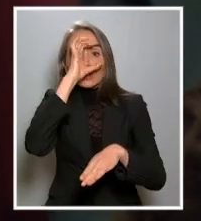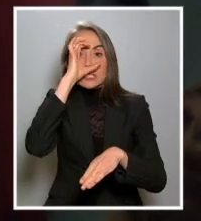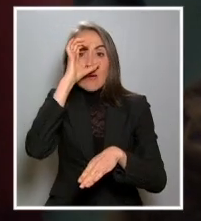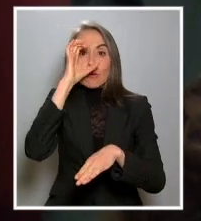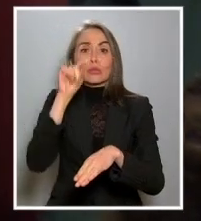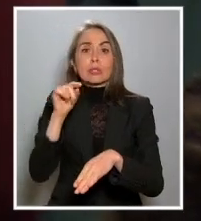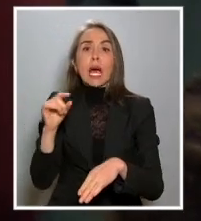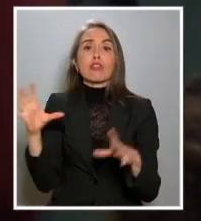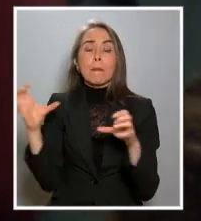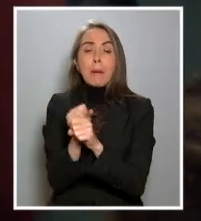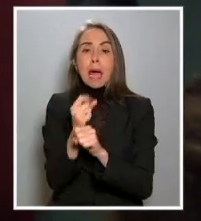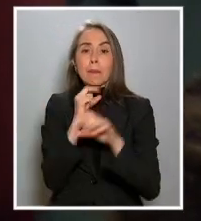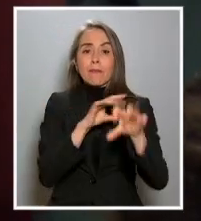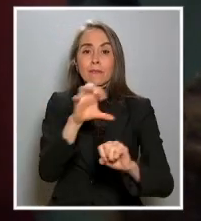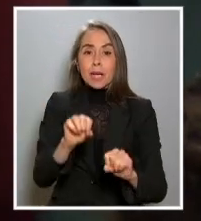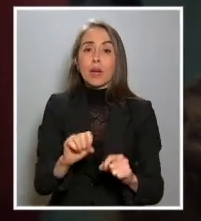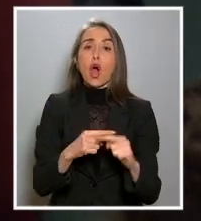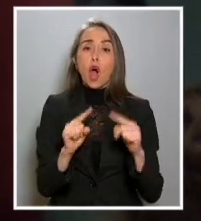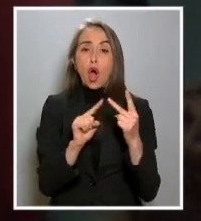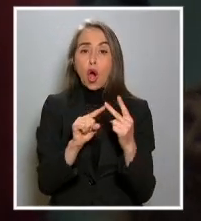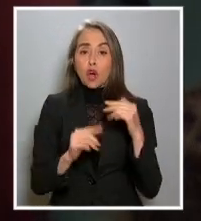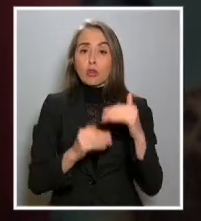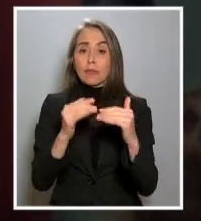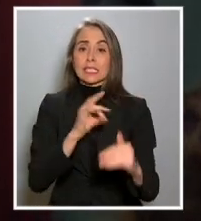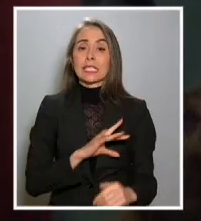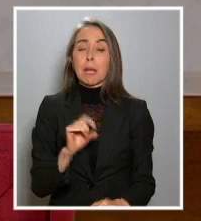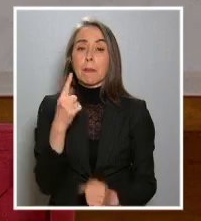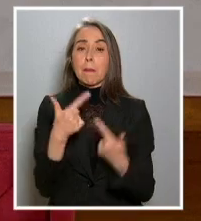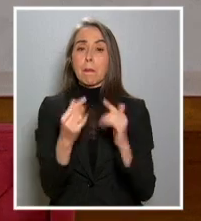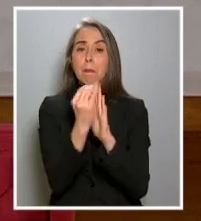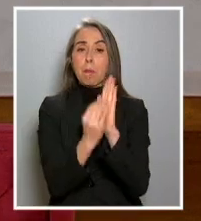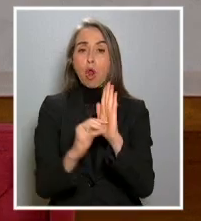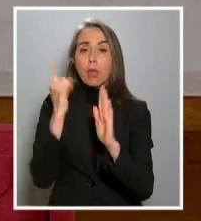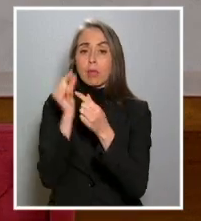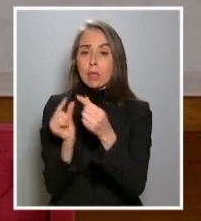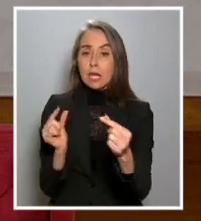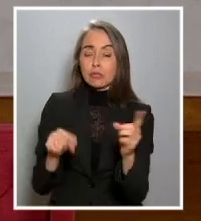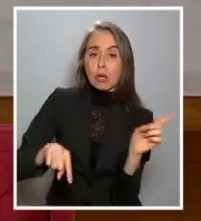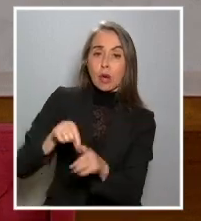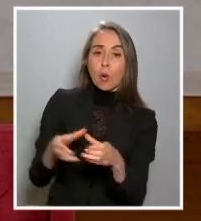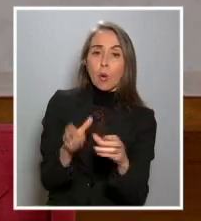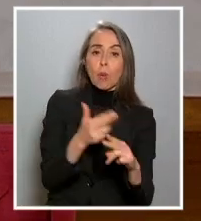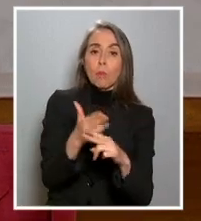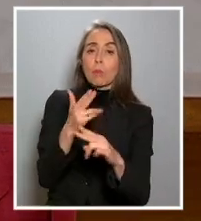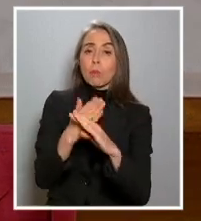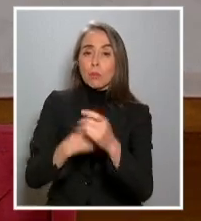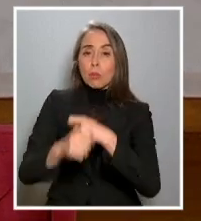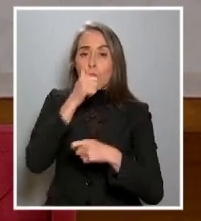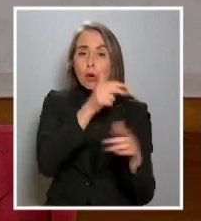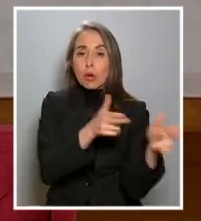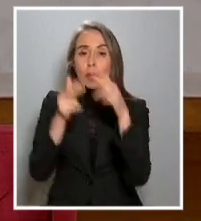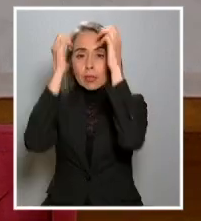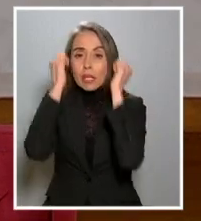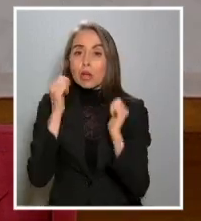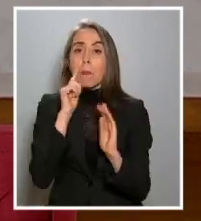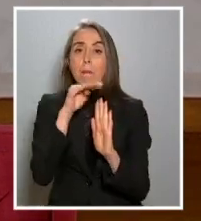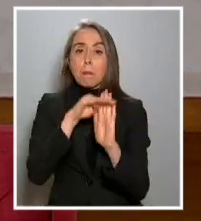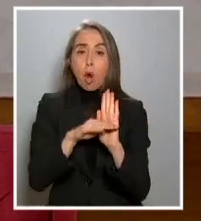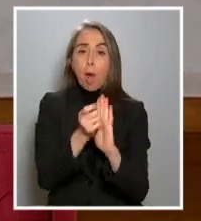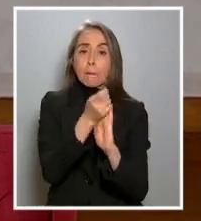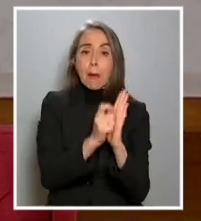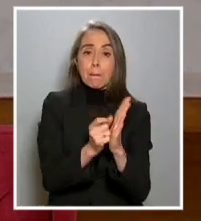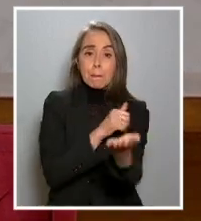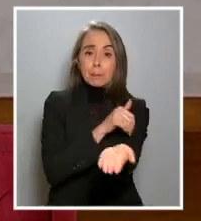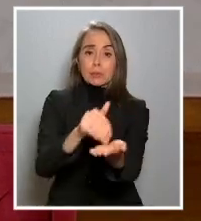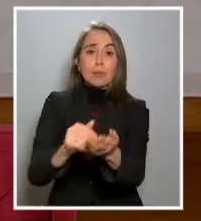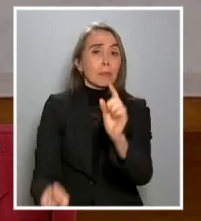En otro de los avances, Chile cuenta hoy con la primera política nacional para combatir el crimen organizado con un presupuesto, con un programa presupuestario